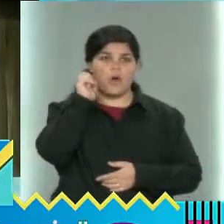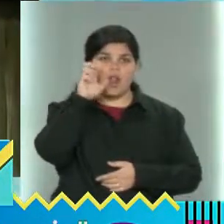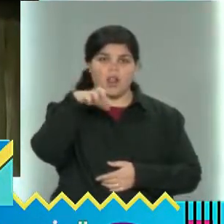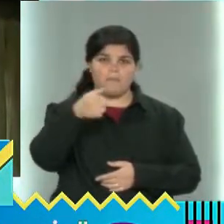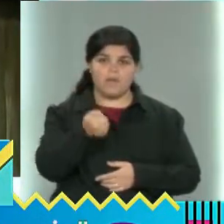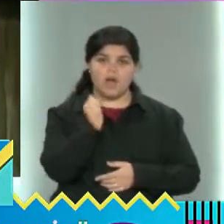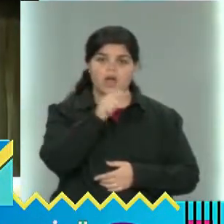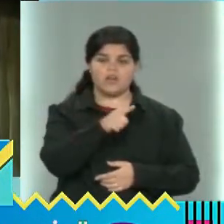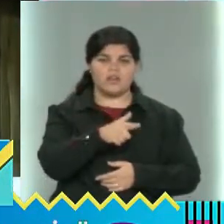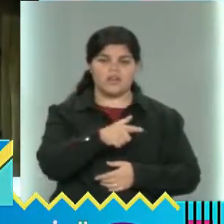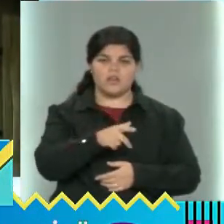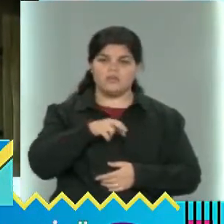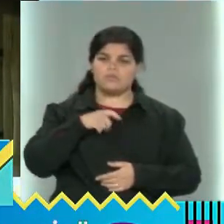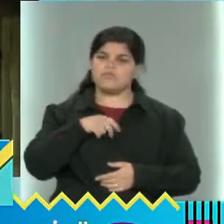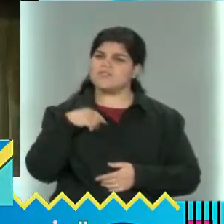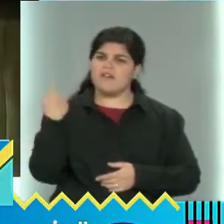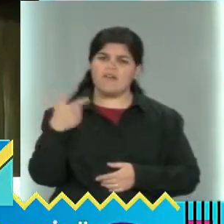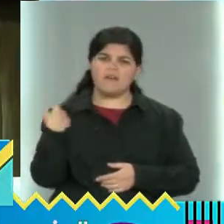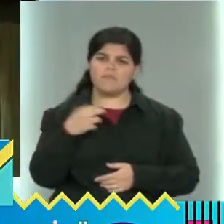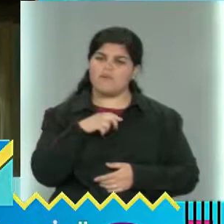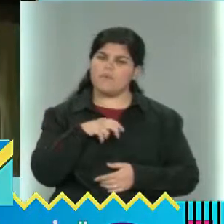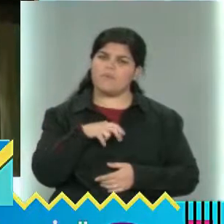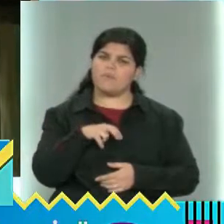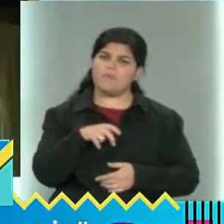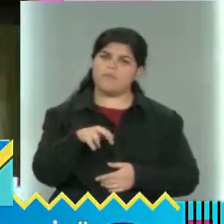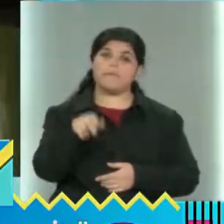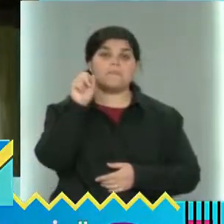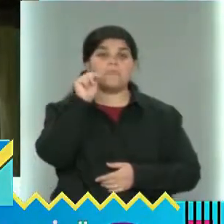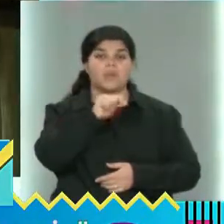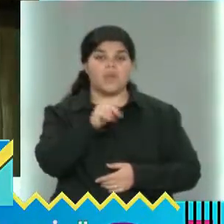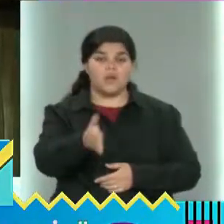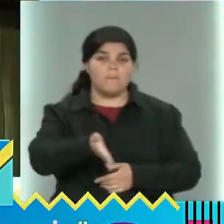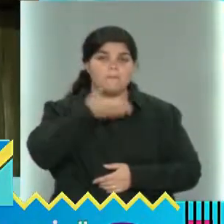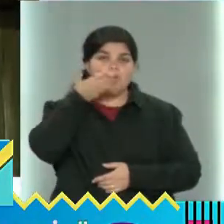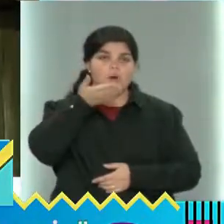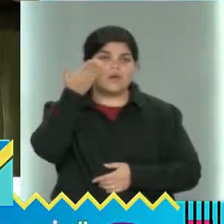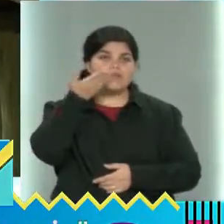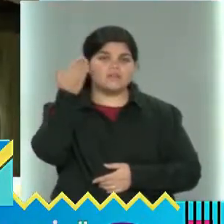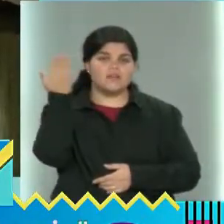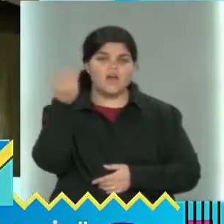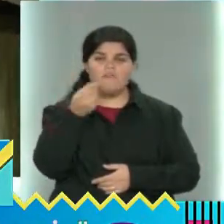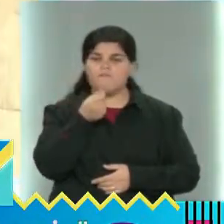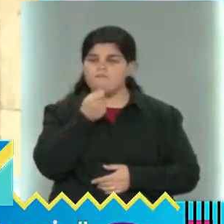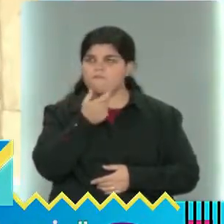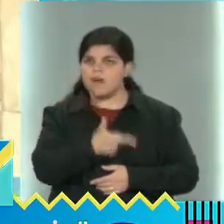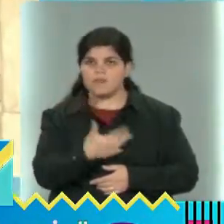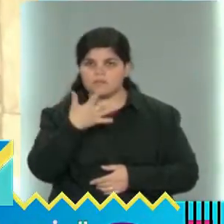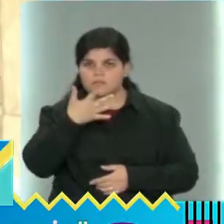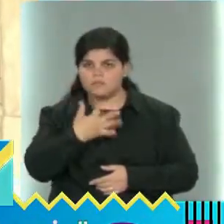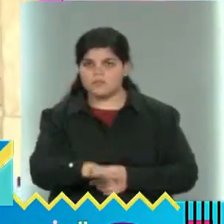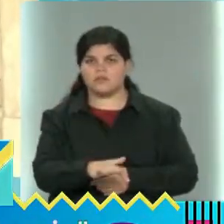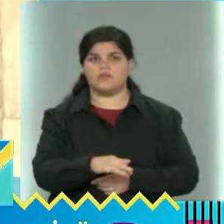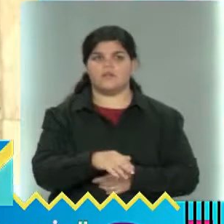toda su poesía es muy profunda desde lo muy simple. Bien. Y es esa capacidad de simbolizar. Y después me doy con que